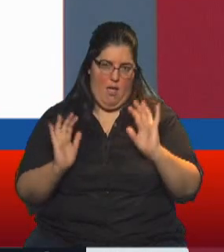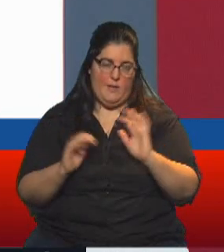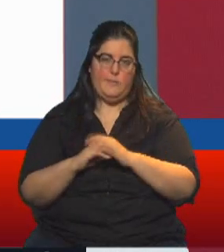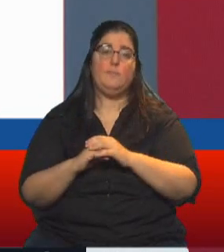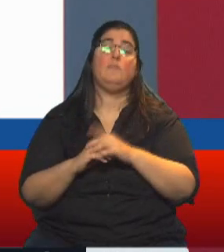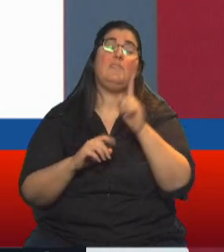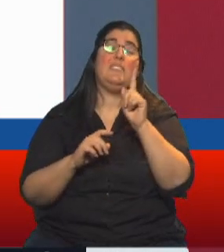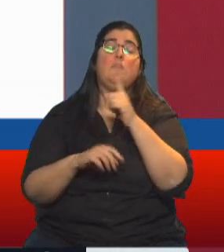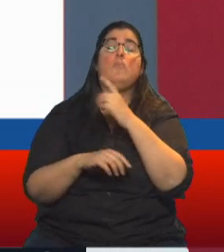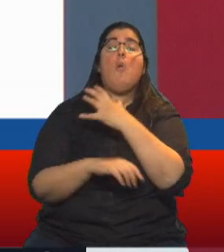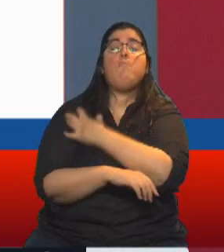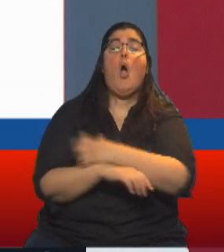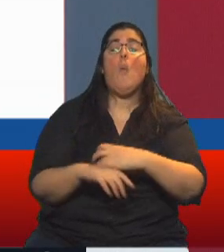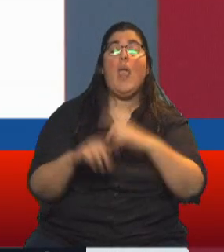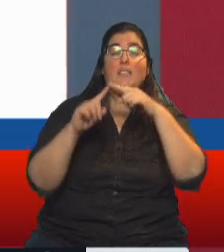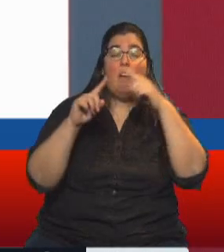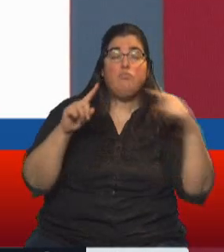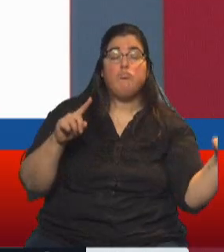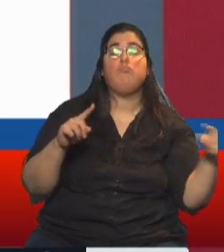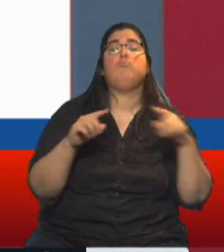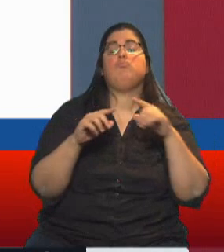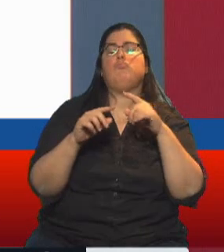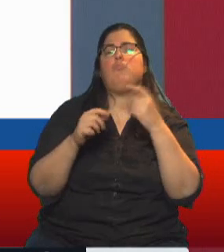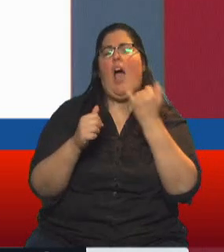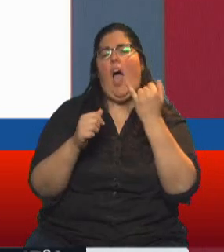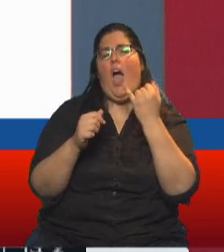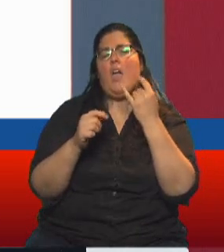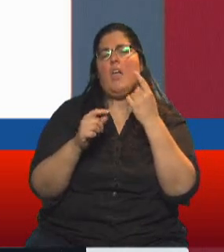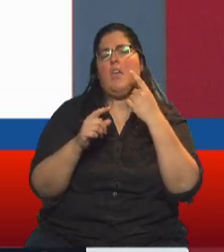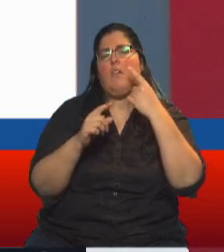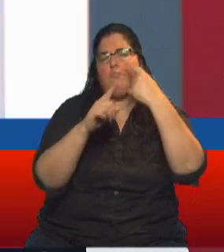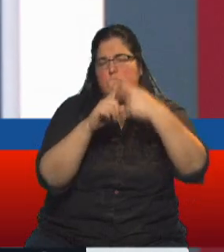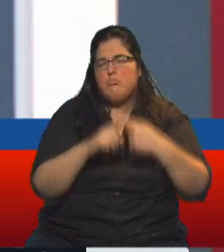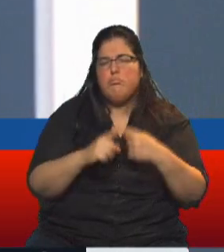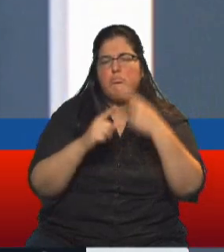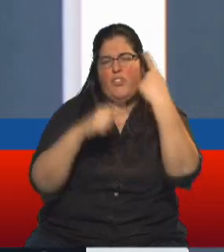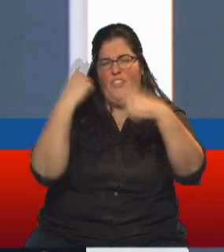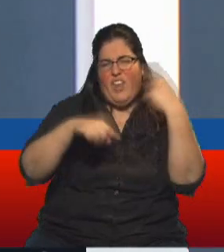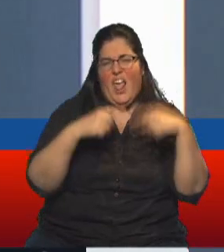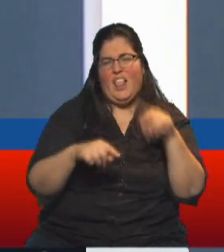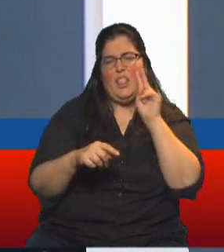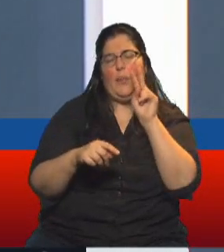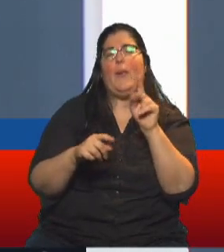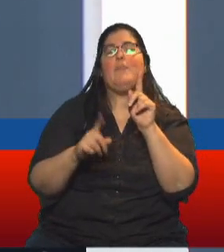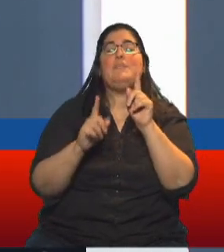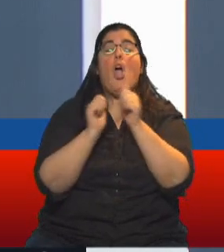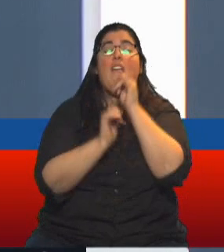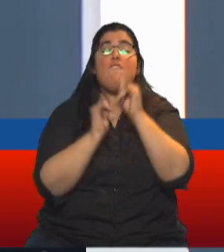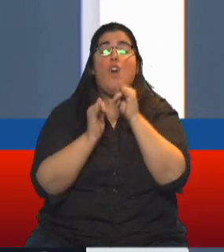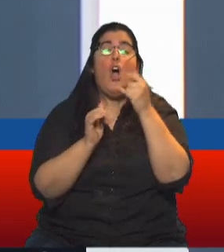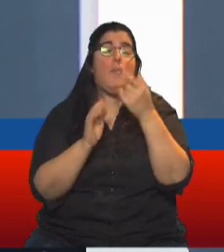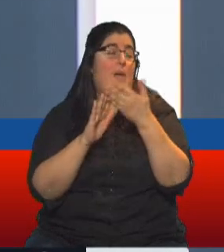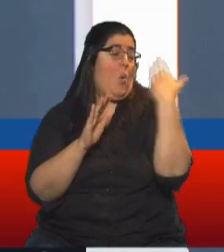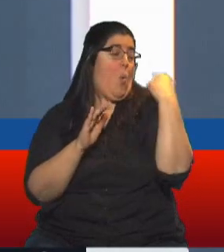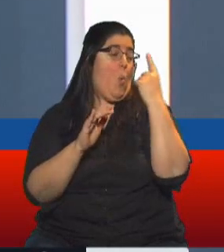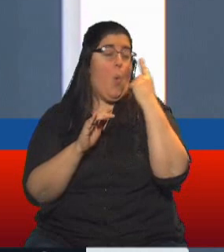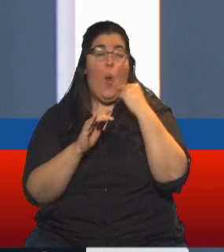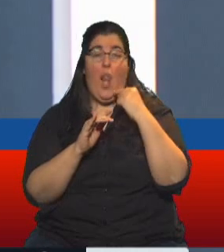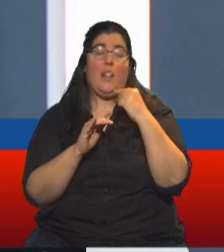tasa de pobreza, como decíamos anteriormente, que también hay varias estimaciones. Van a encontrar, inclusive en el informe tomamos una última referencia que había